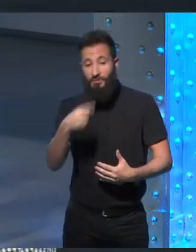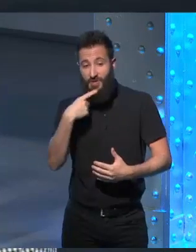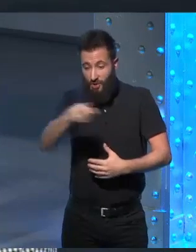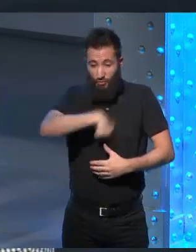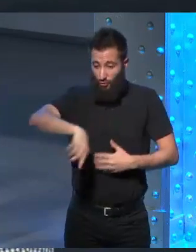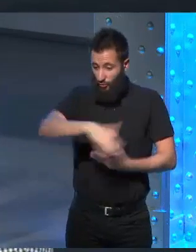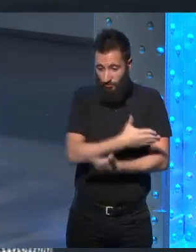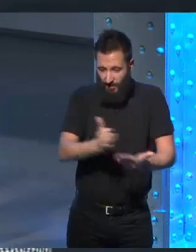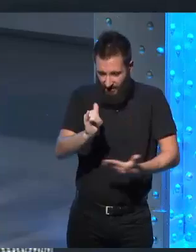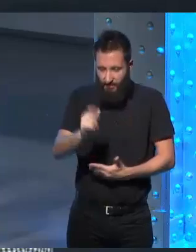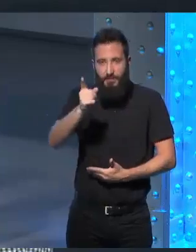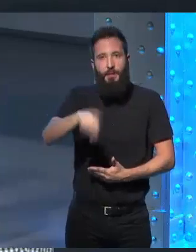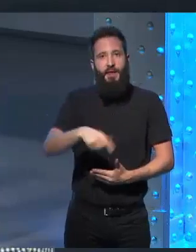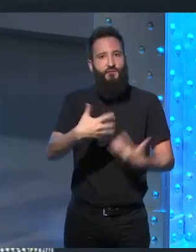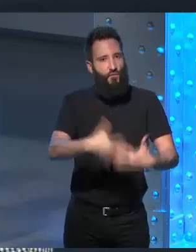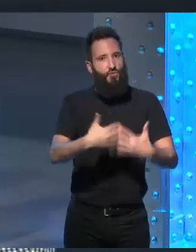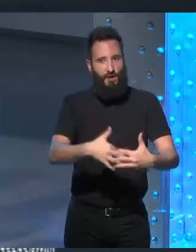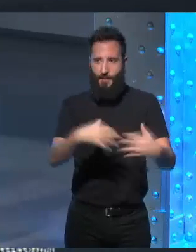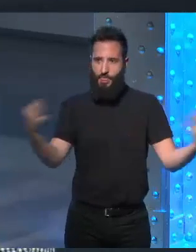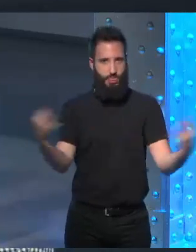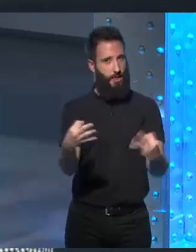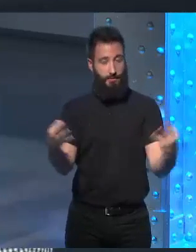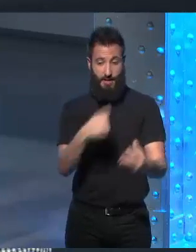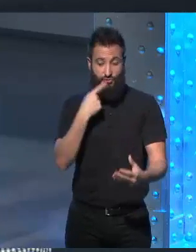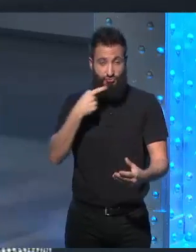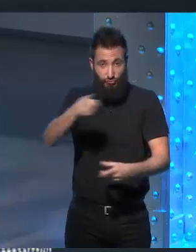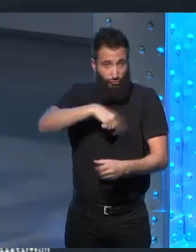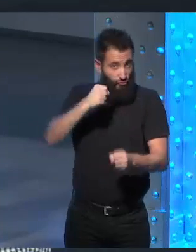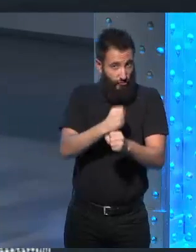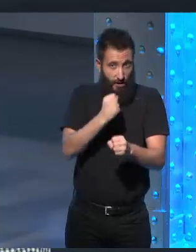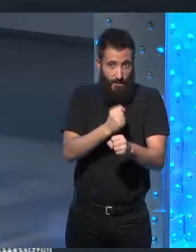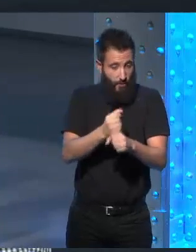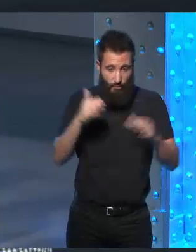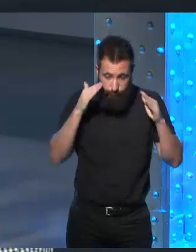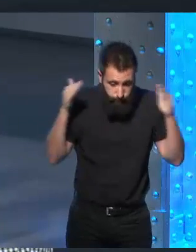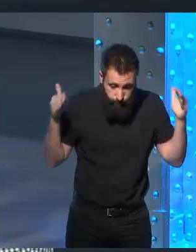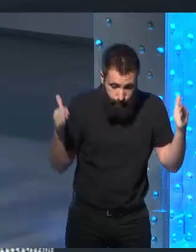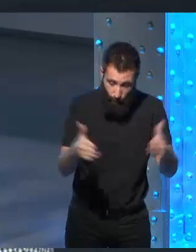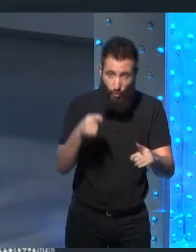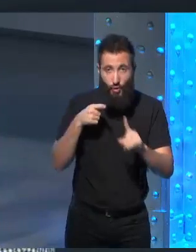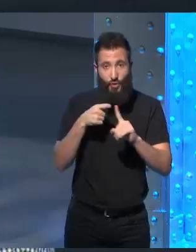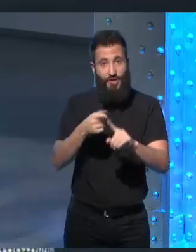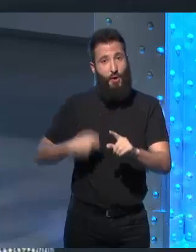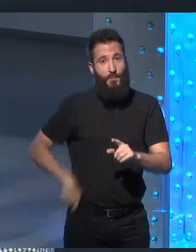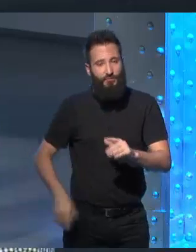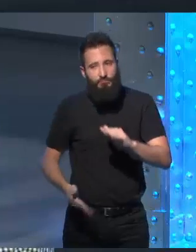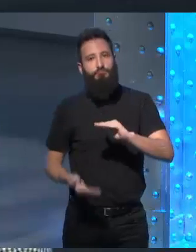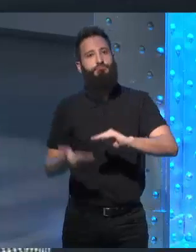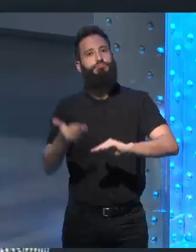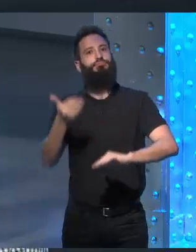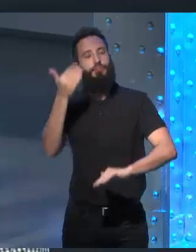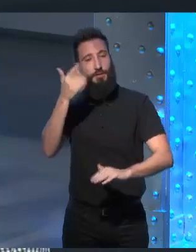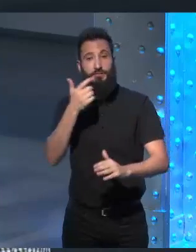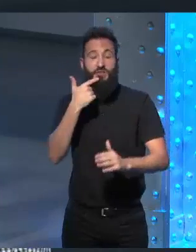por la cuenta que nos traen, que sí funcione. Y trabajamos, de hecho, en poder ir profesionalizando esto paulatinamente